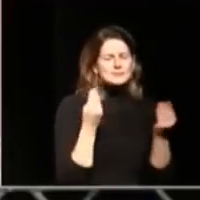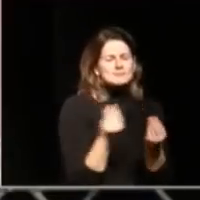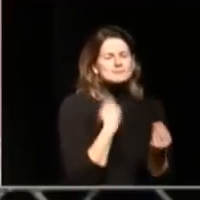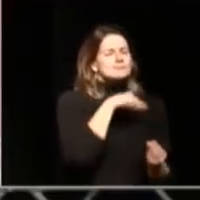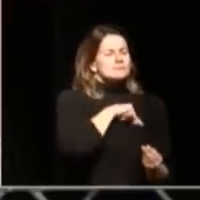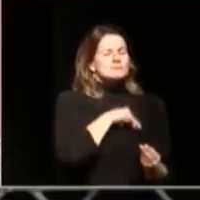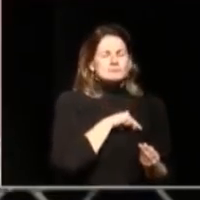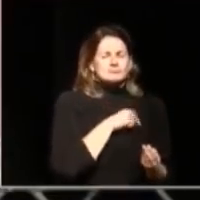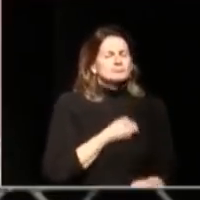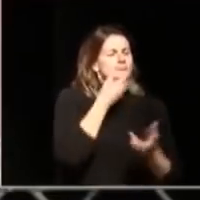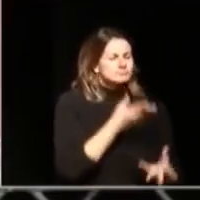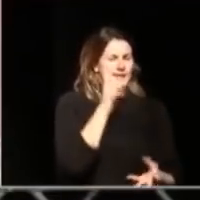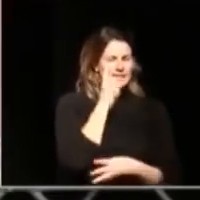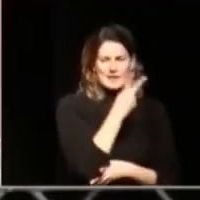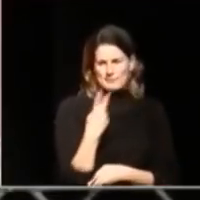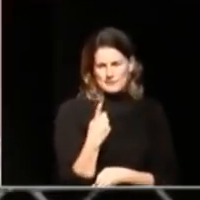día 21.